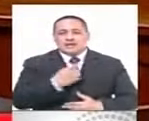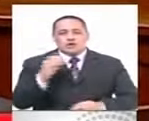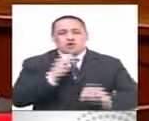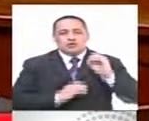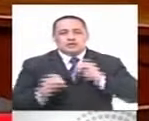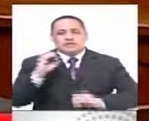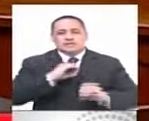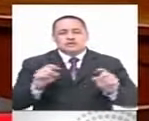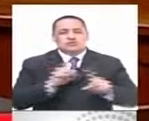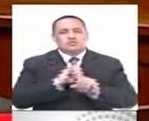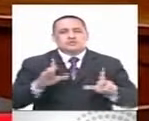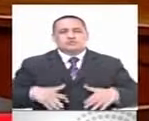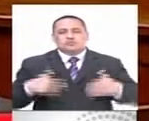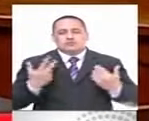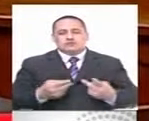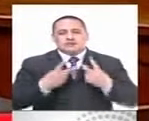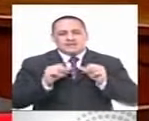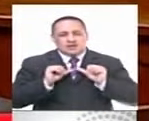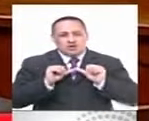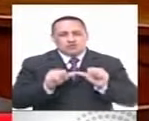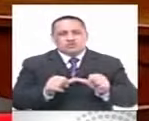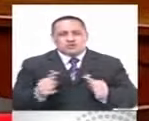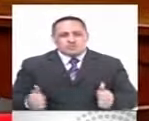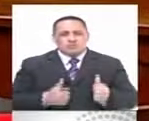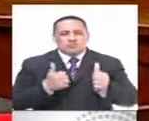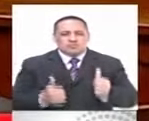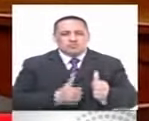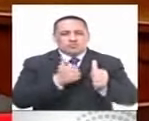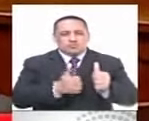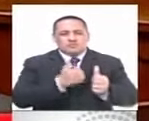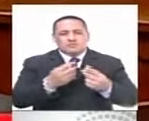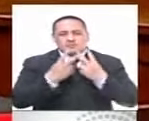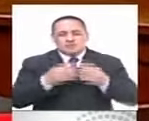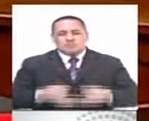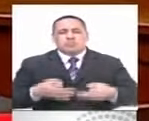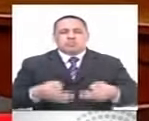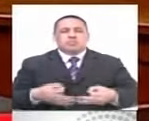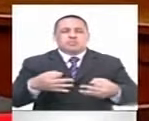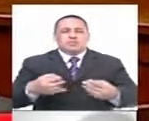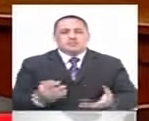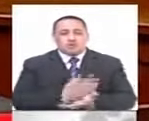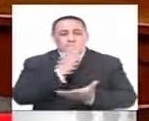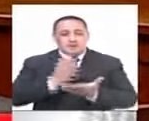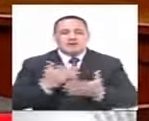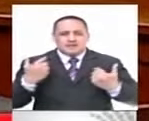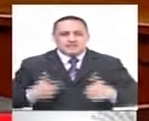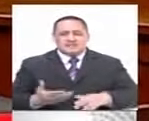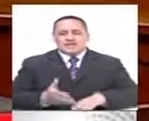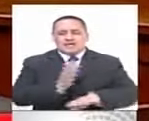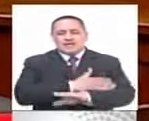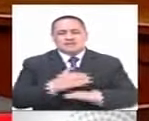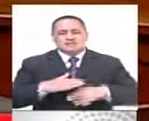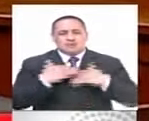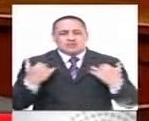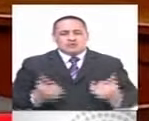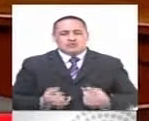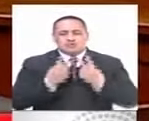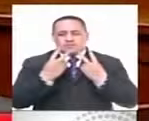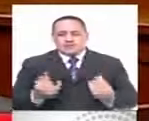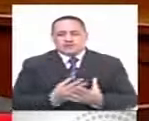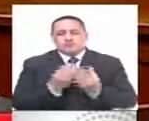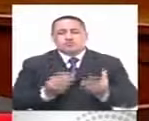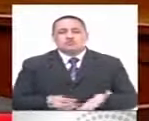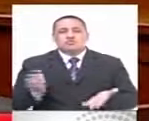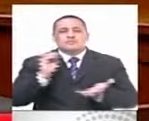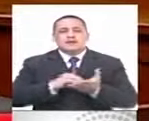No es posible que sigamos postergando abordar seriamente una problemática que ya viene perjudicando una vez